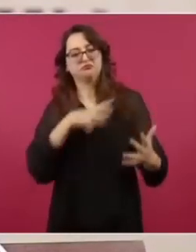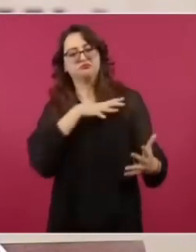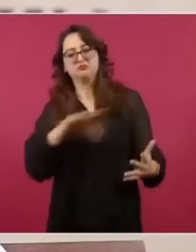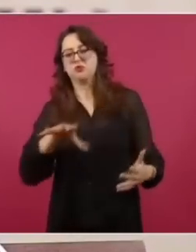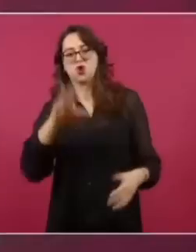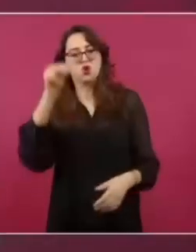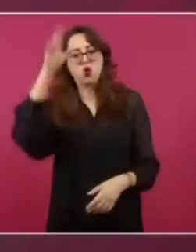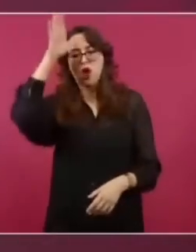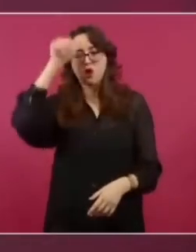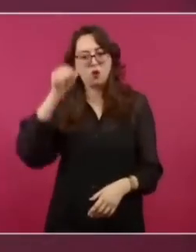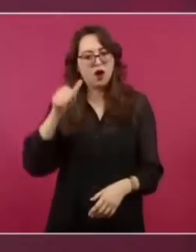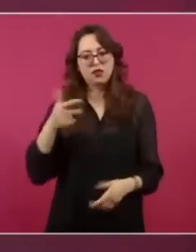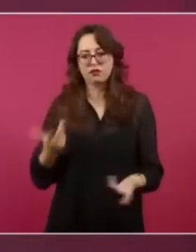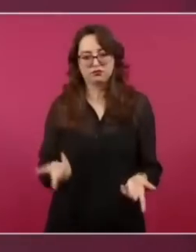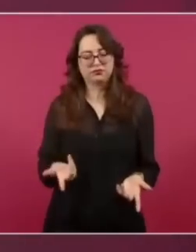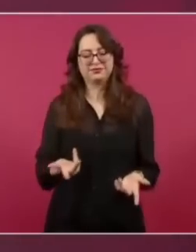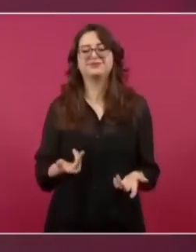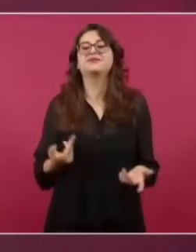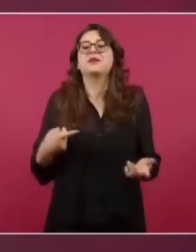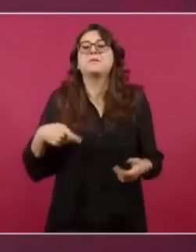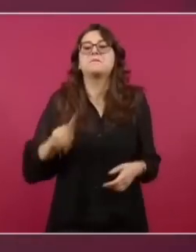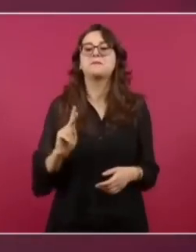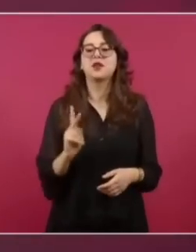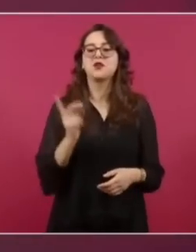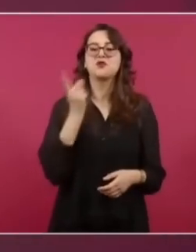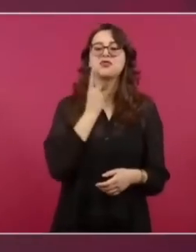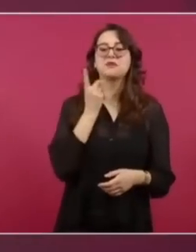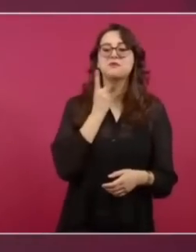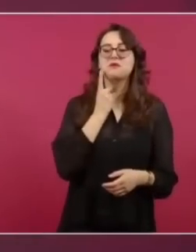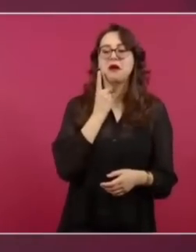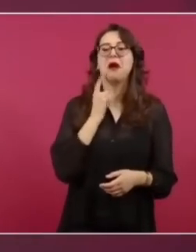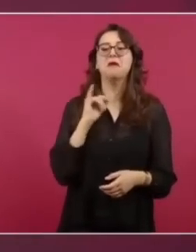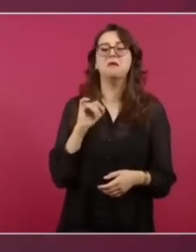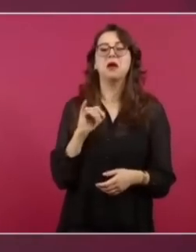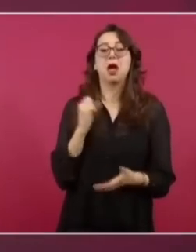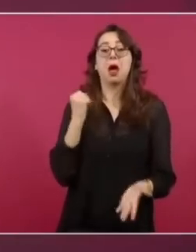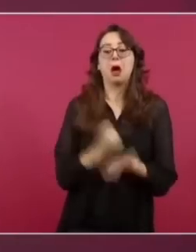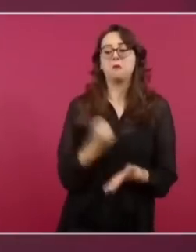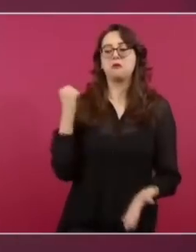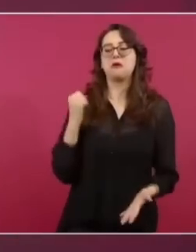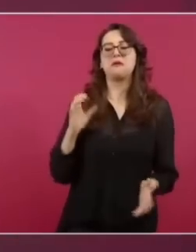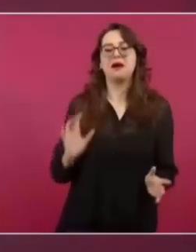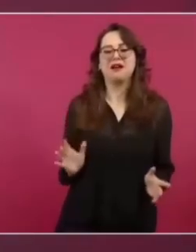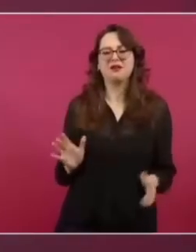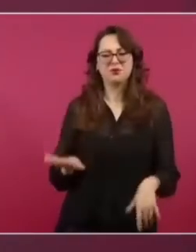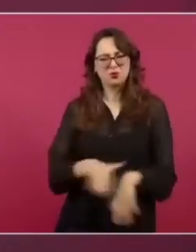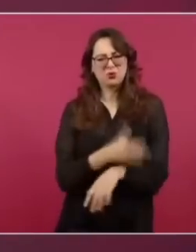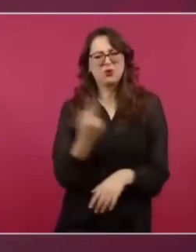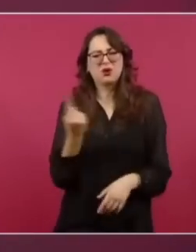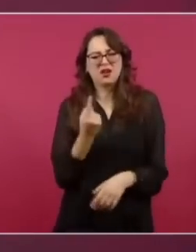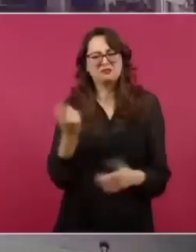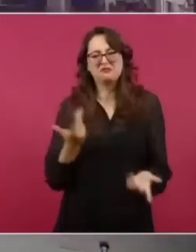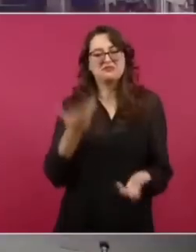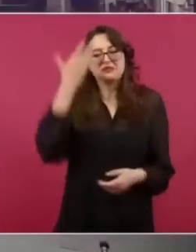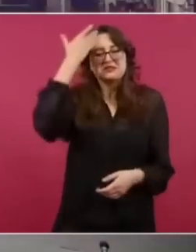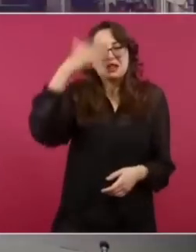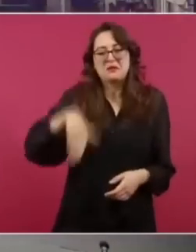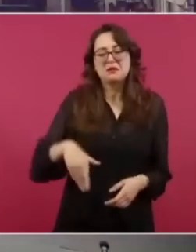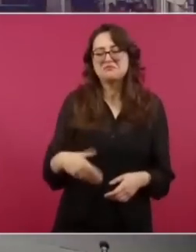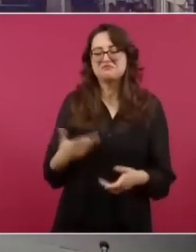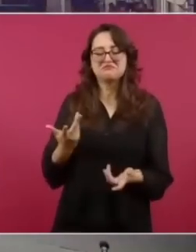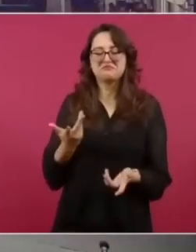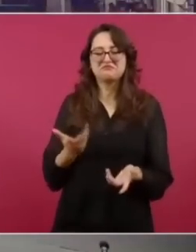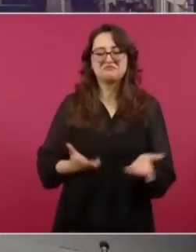si se sabe que no va a prosperar Entonces porque se aprobó el mismo día que vencía el título 42 Por qué